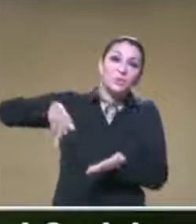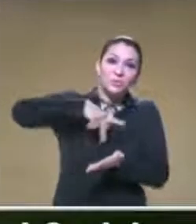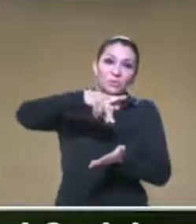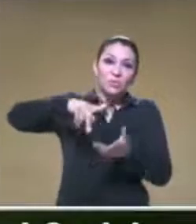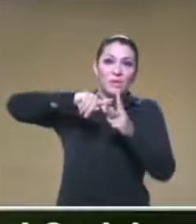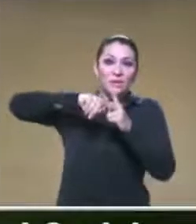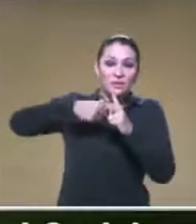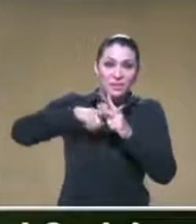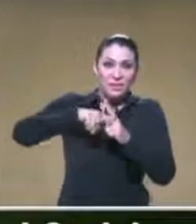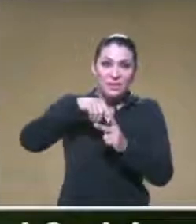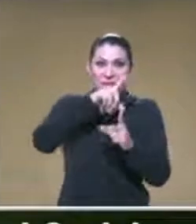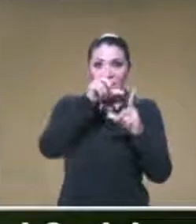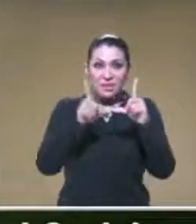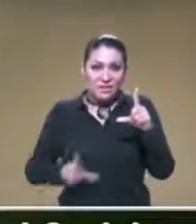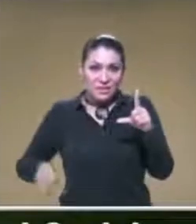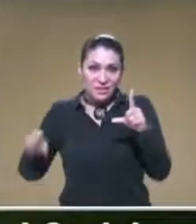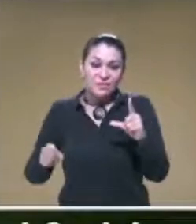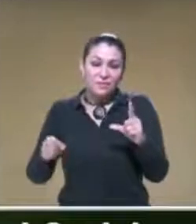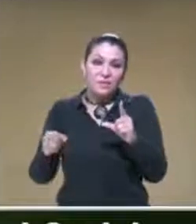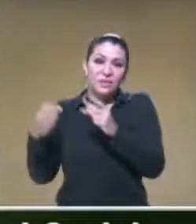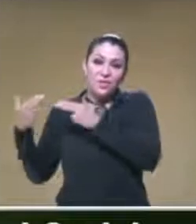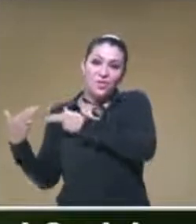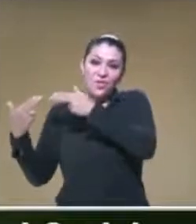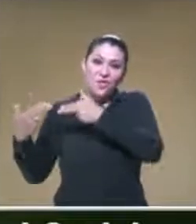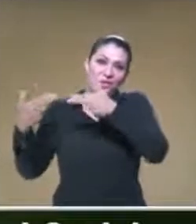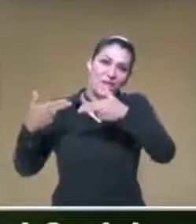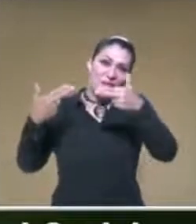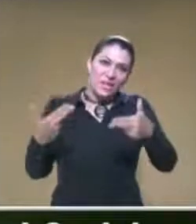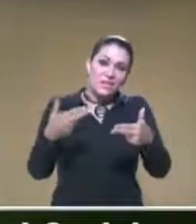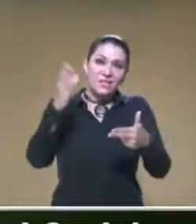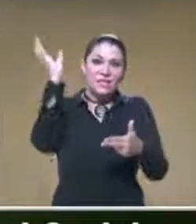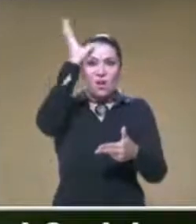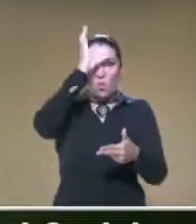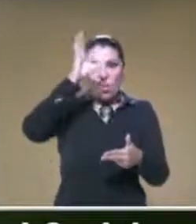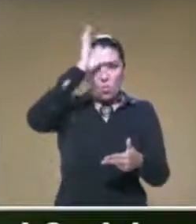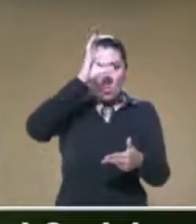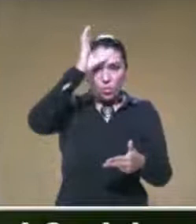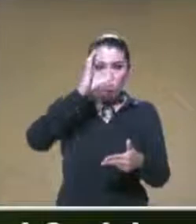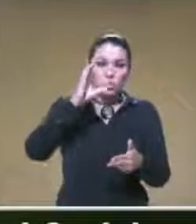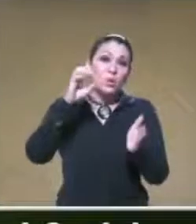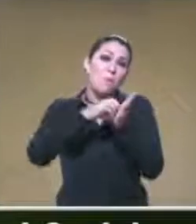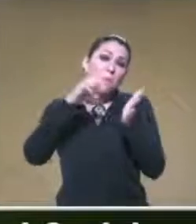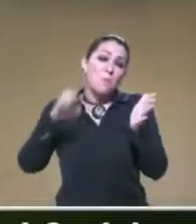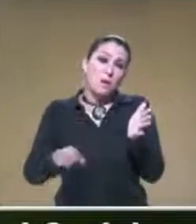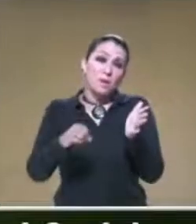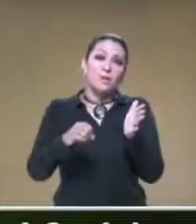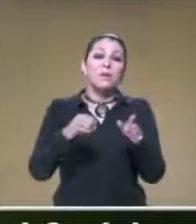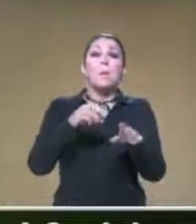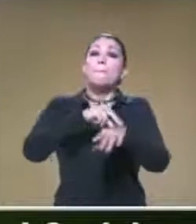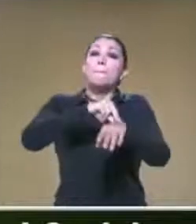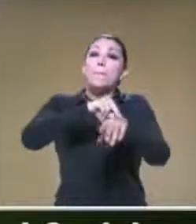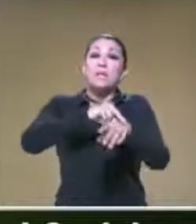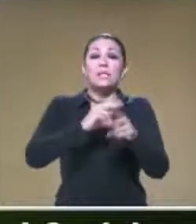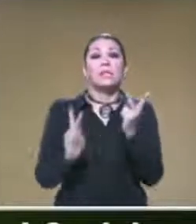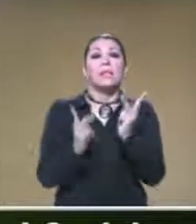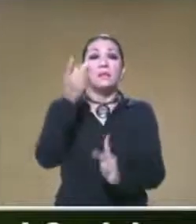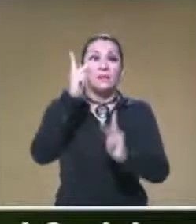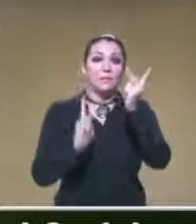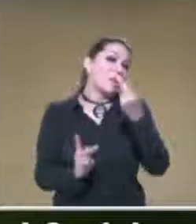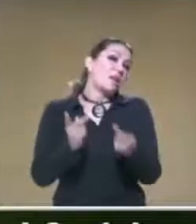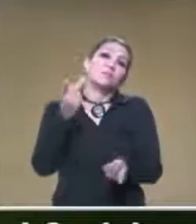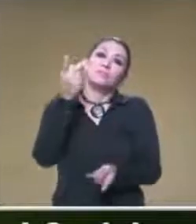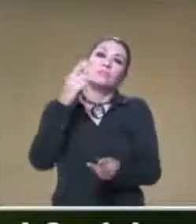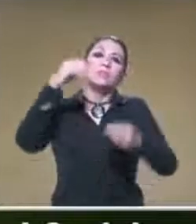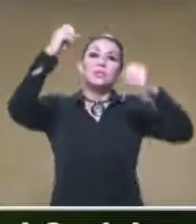país tienen, como el uso de ciertas plantas medicinales, la forma de sembrar, la época de lluvia, entre